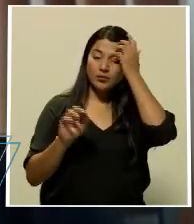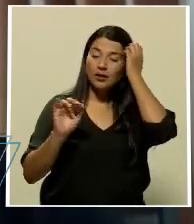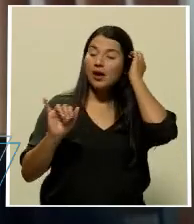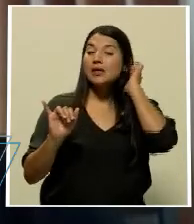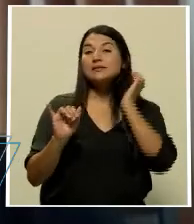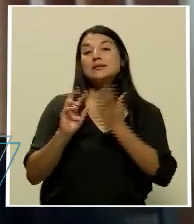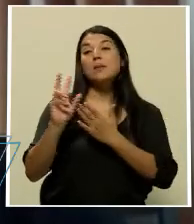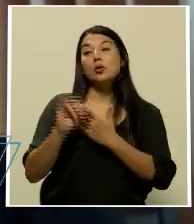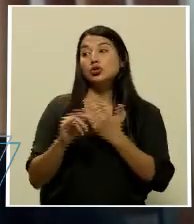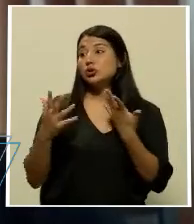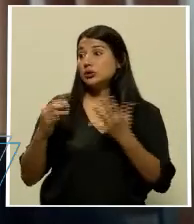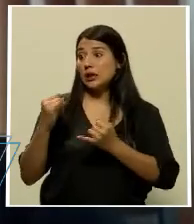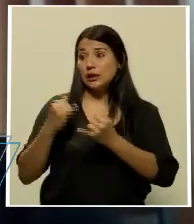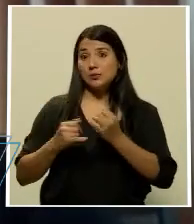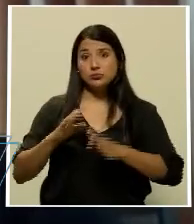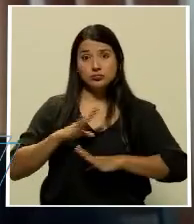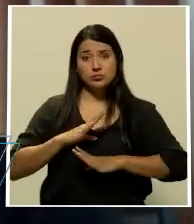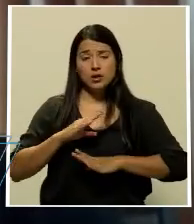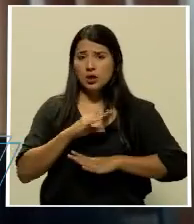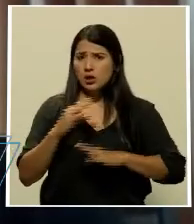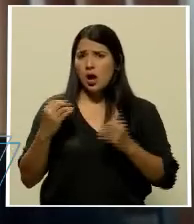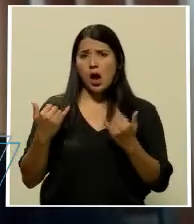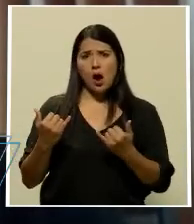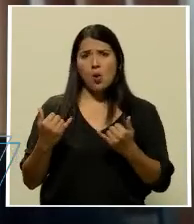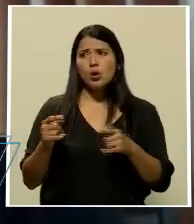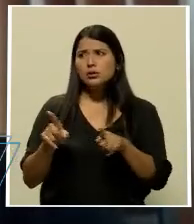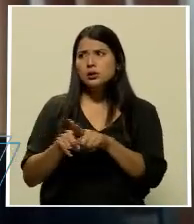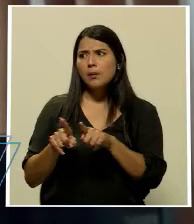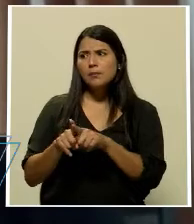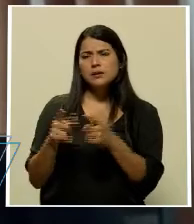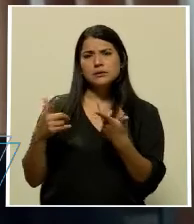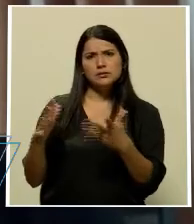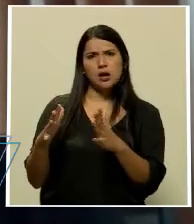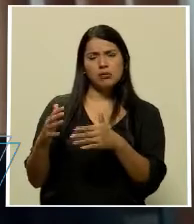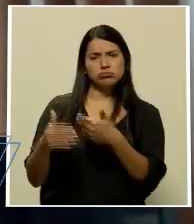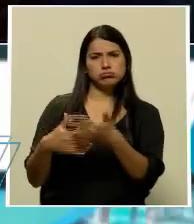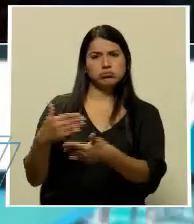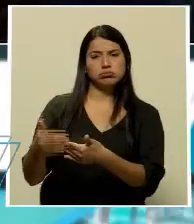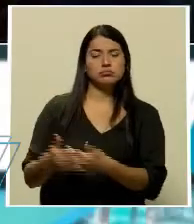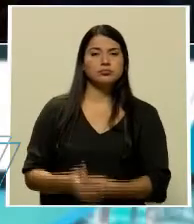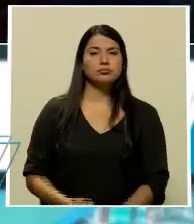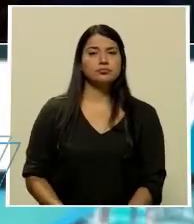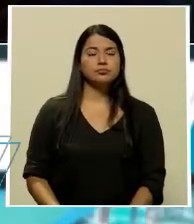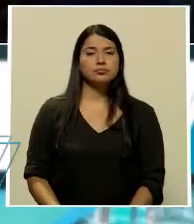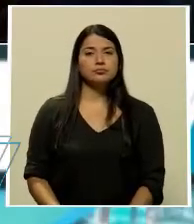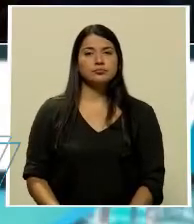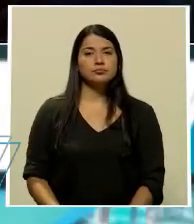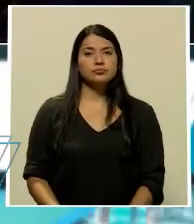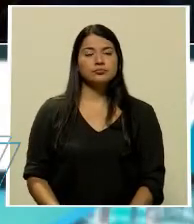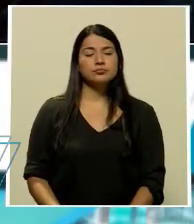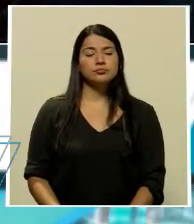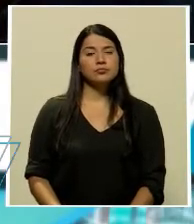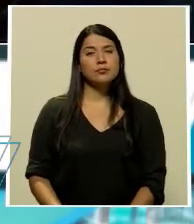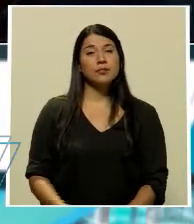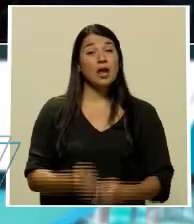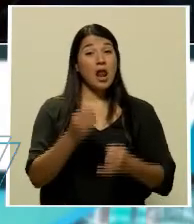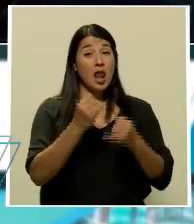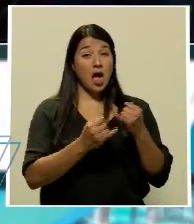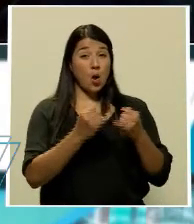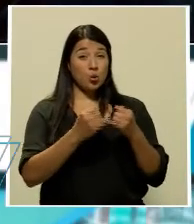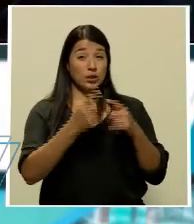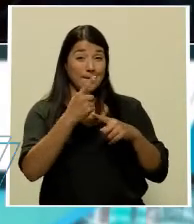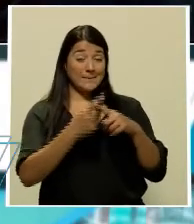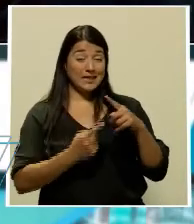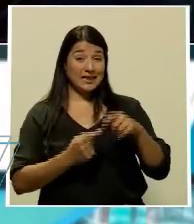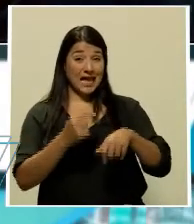que se concluyó a satisfacción y que se encuentra también pues en plena capacidad. Durante la última mitad